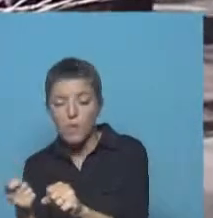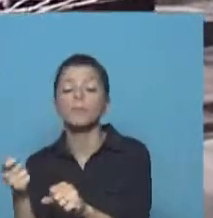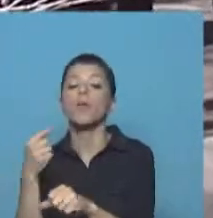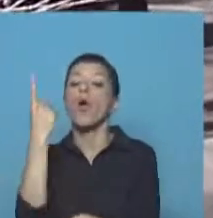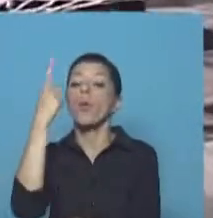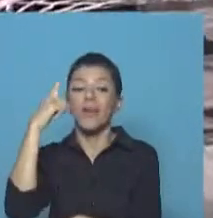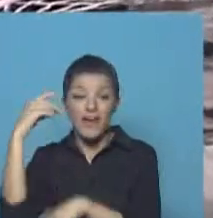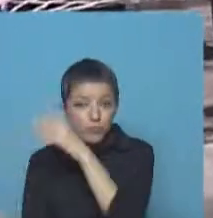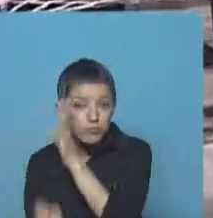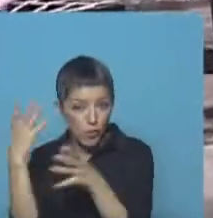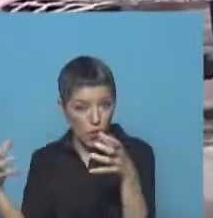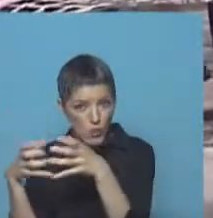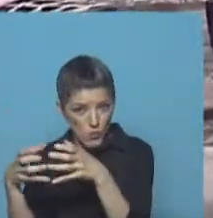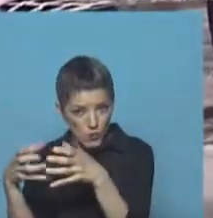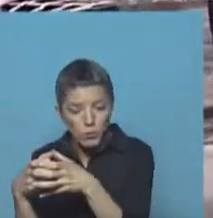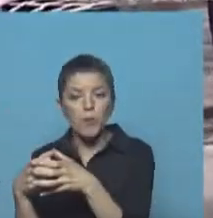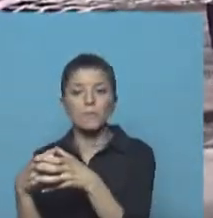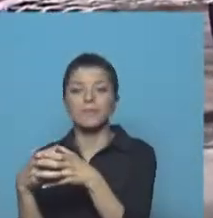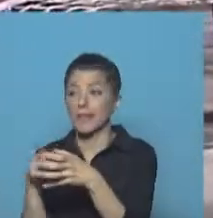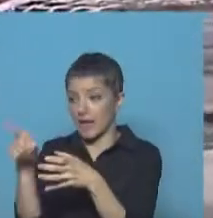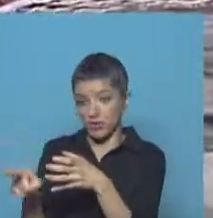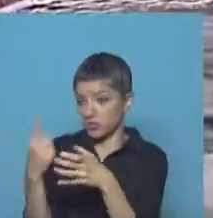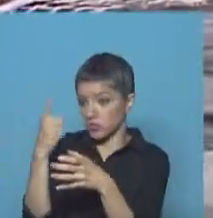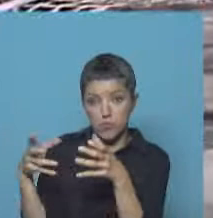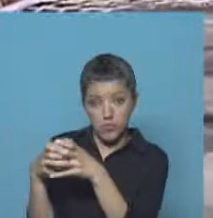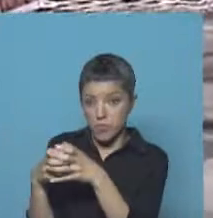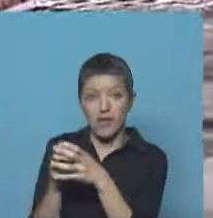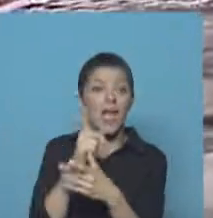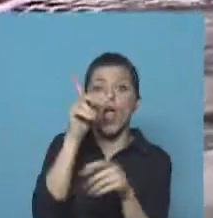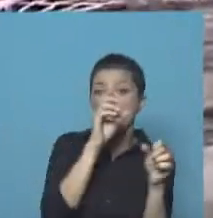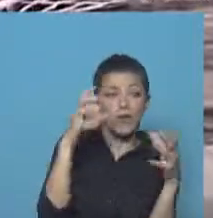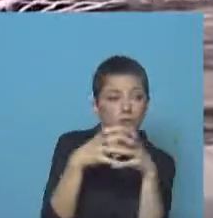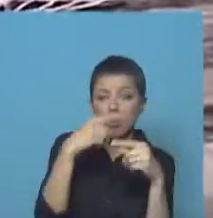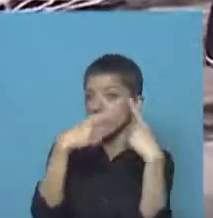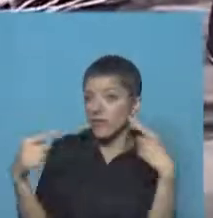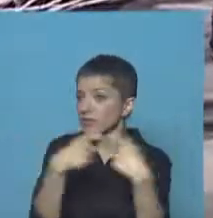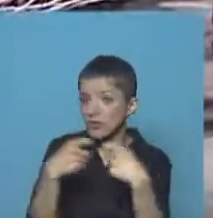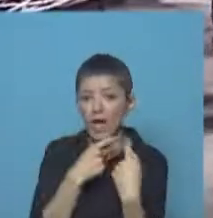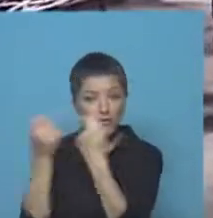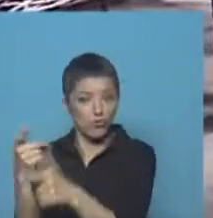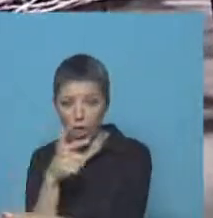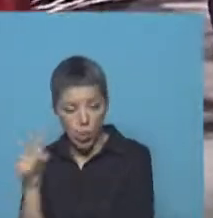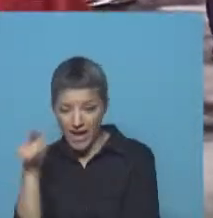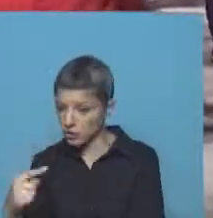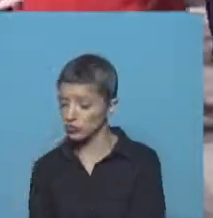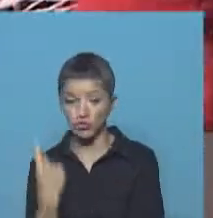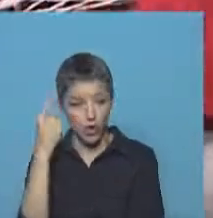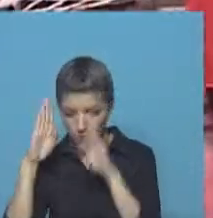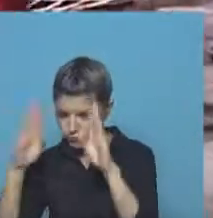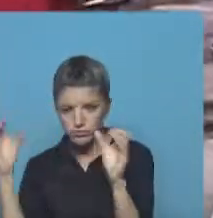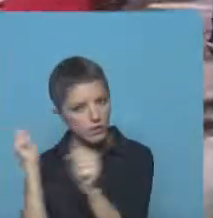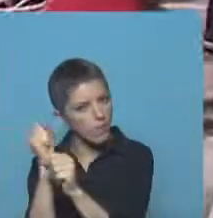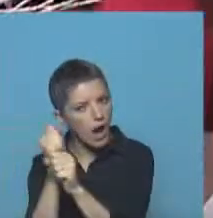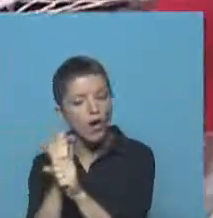es un colectivo militante que no recibe ningún tipo de ayuda oficial ni de fundaciones que desde su propia sensibilidad han